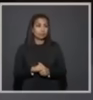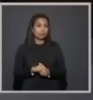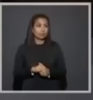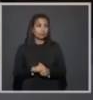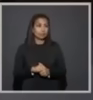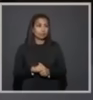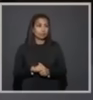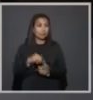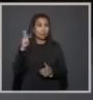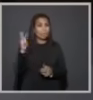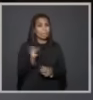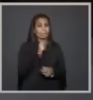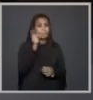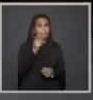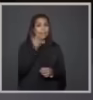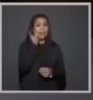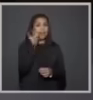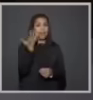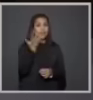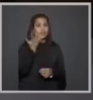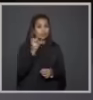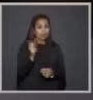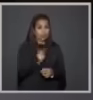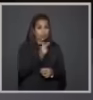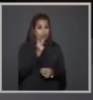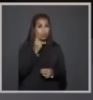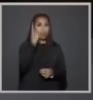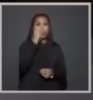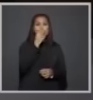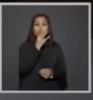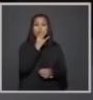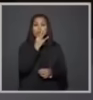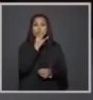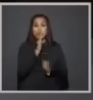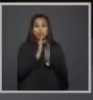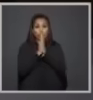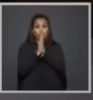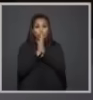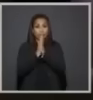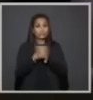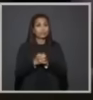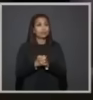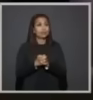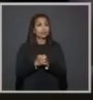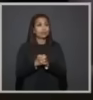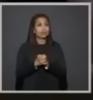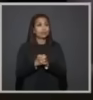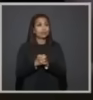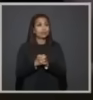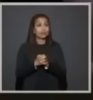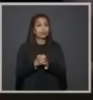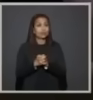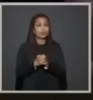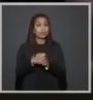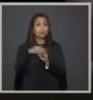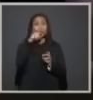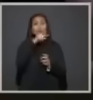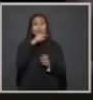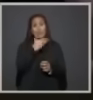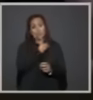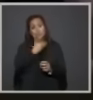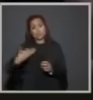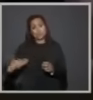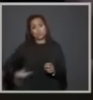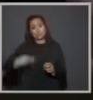en una pregunta hipotética que te quiero hacer, 1 minuto para responder. Tu relación, si llegas a ser presidente de